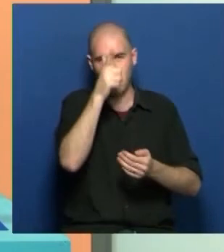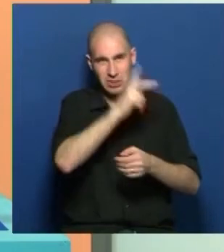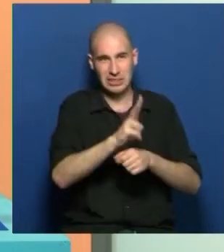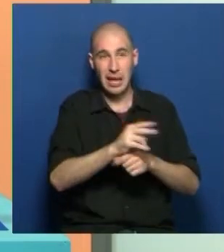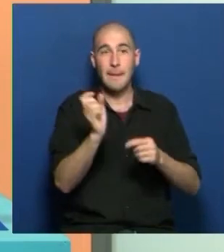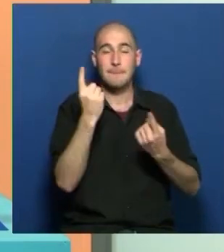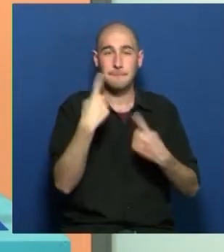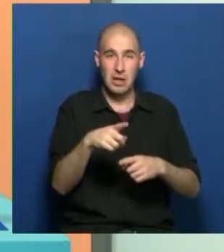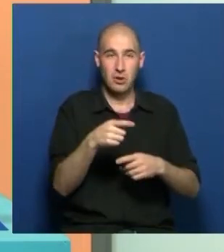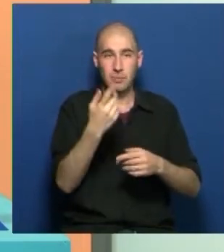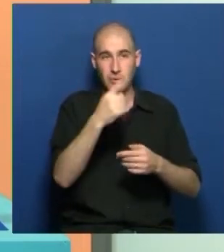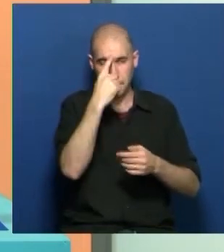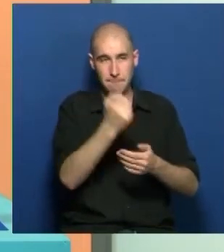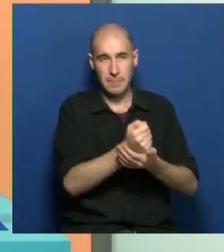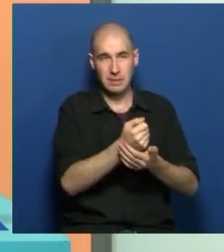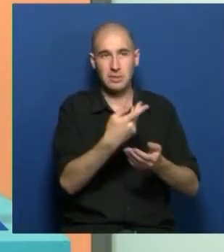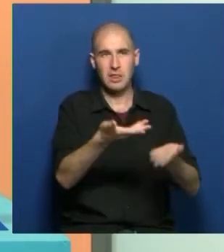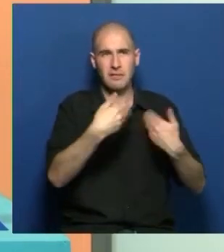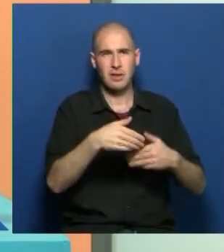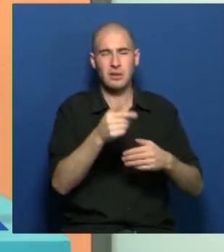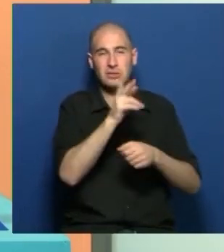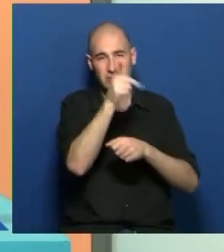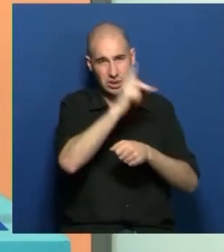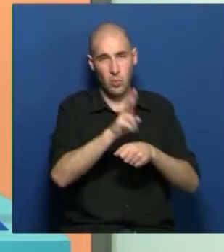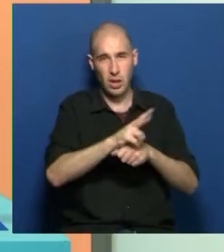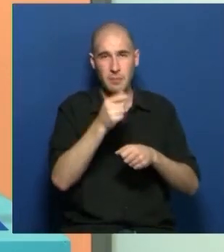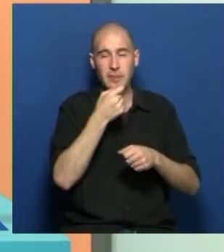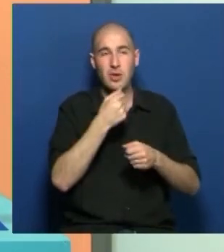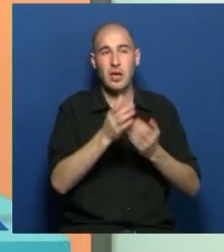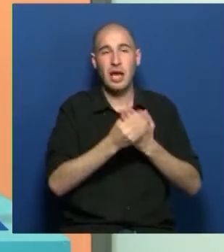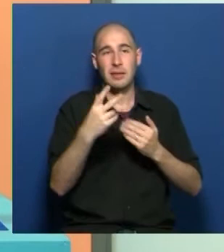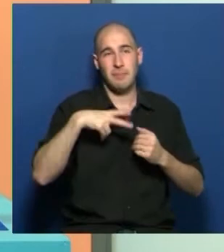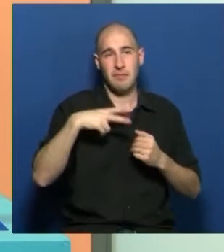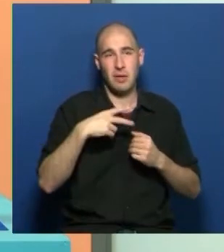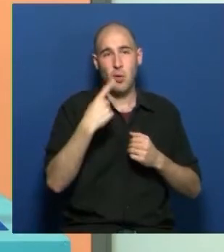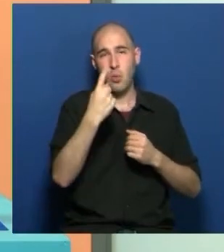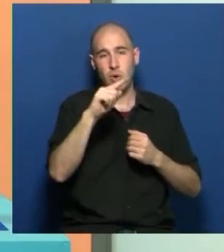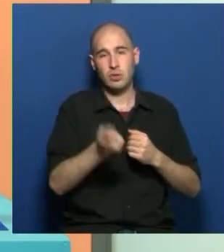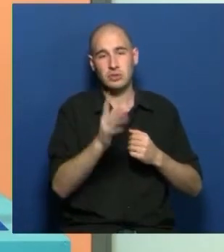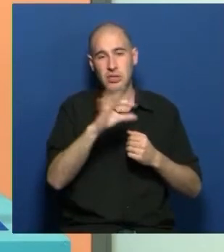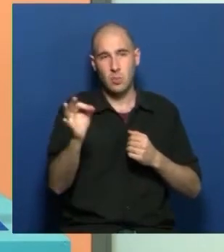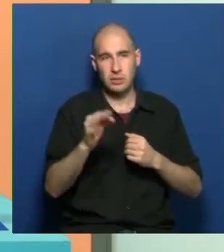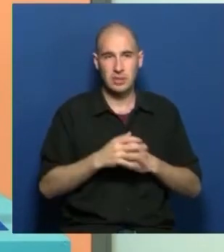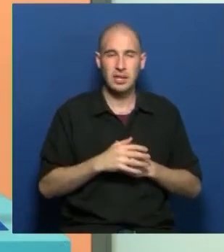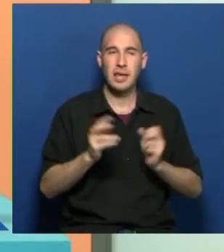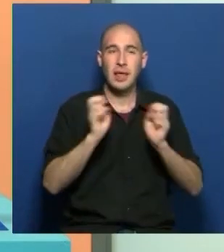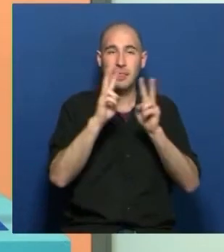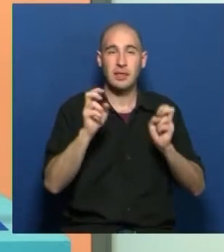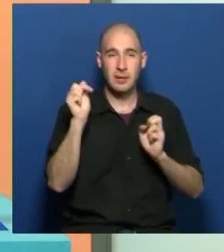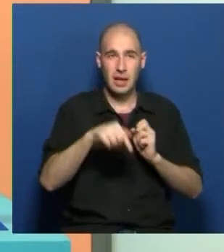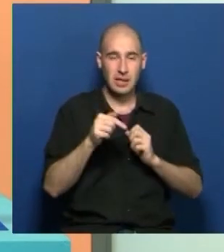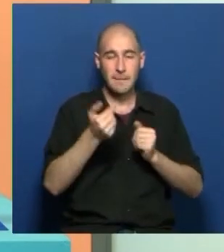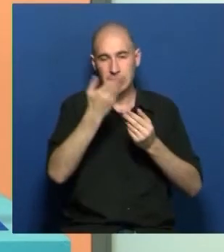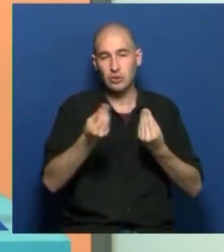pero recibía, como todos pagan $1, recibía un beneficio de una seguridad que no, le hubieran costado en forma privada $1.50. El tema es que existen